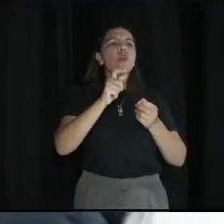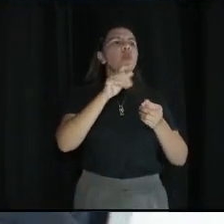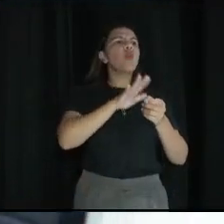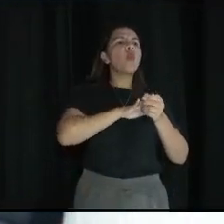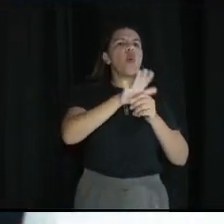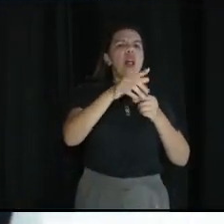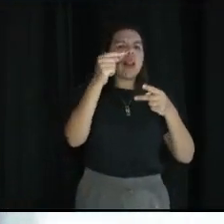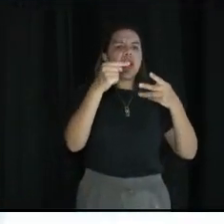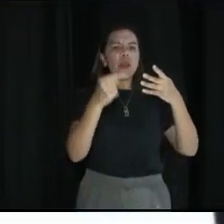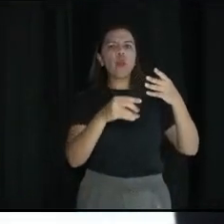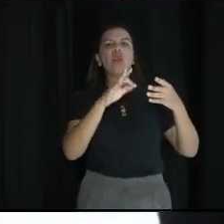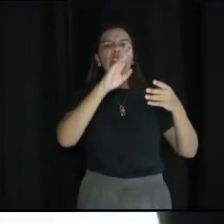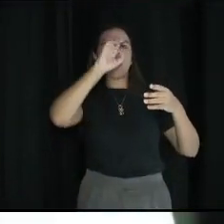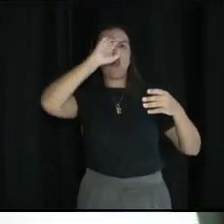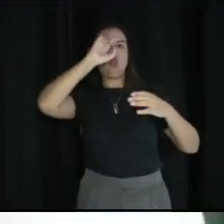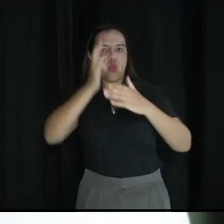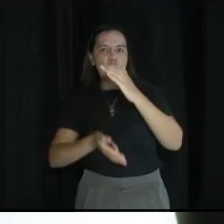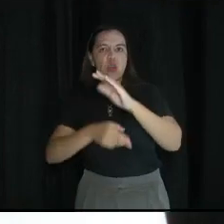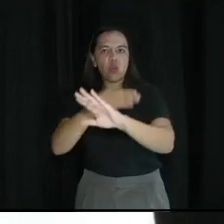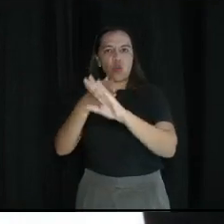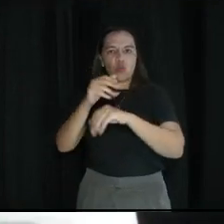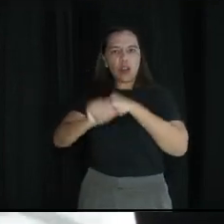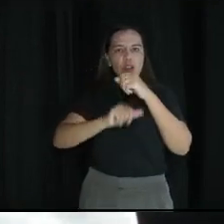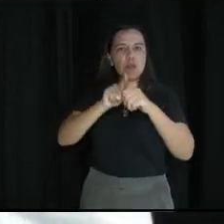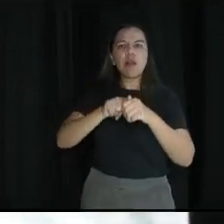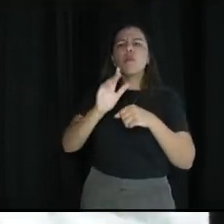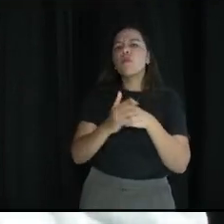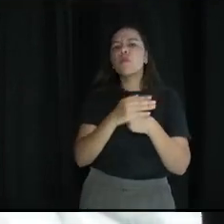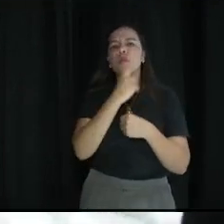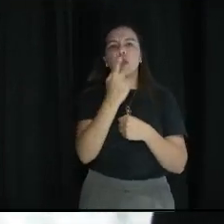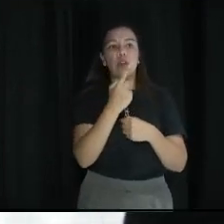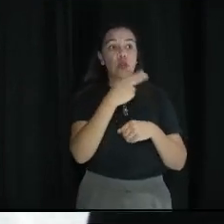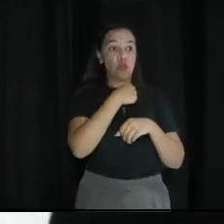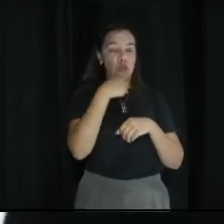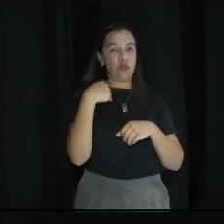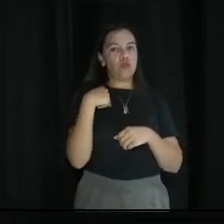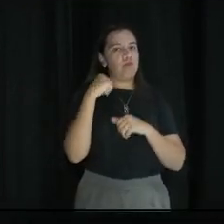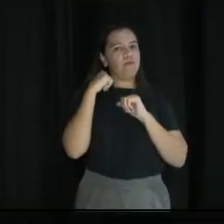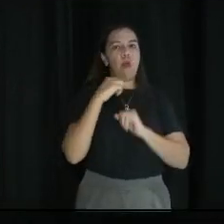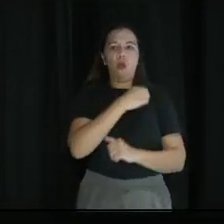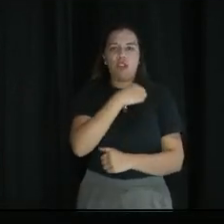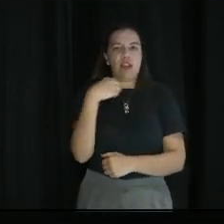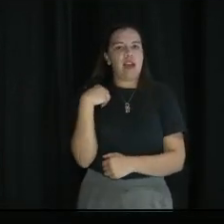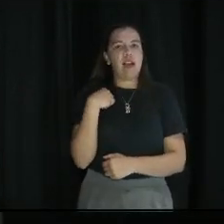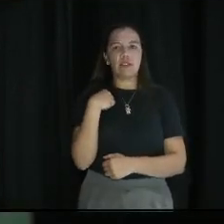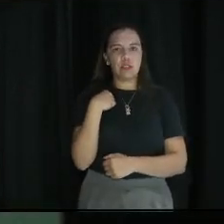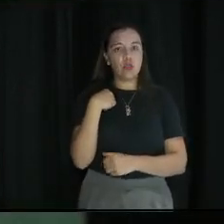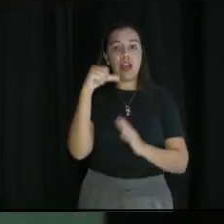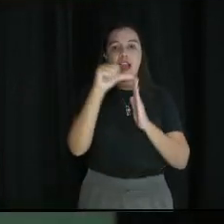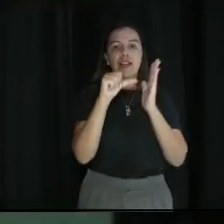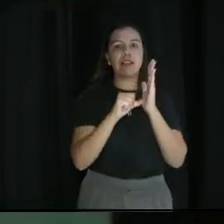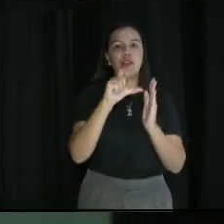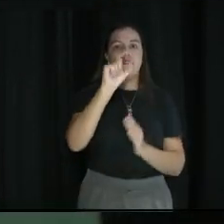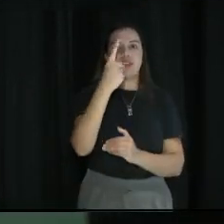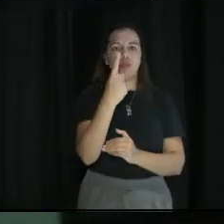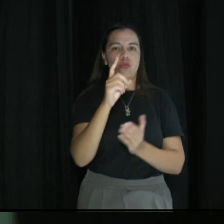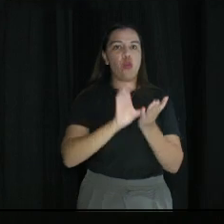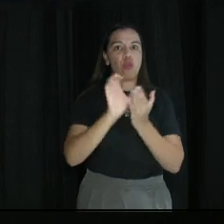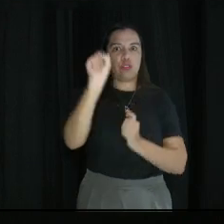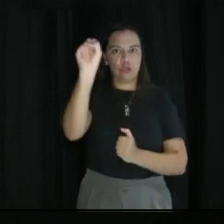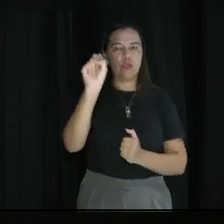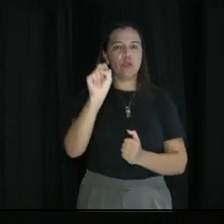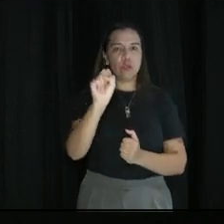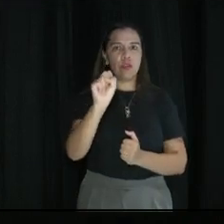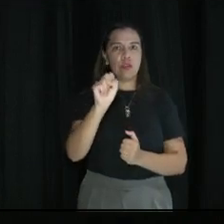delito. ¿Por qué? Porque nosotros como autoridad estamos obligados, de acuerdo a lo que nos mandate el artículo 21 constitucional,